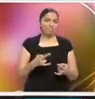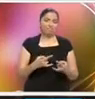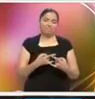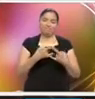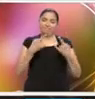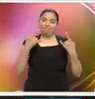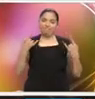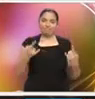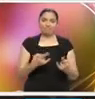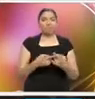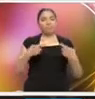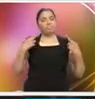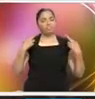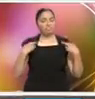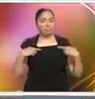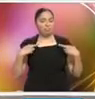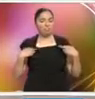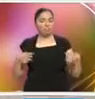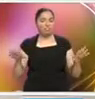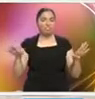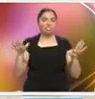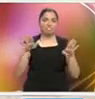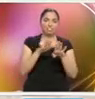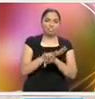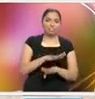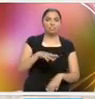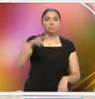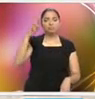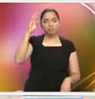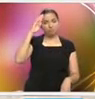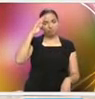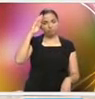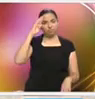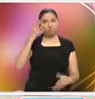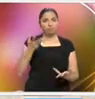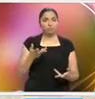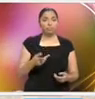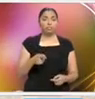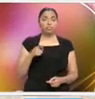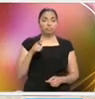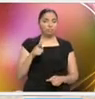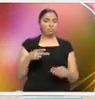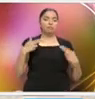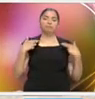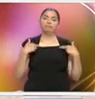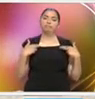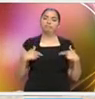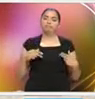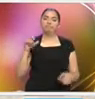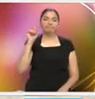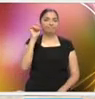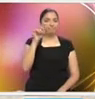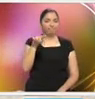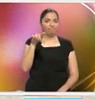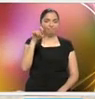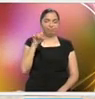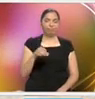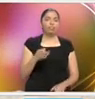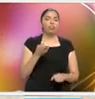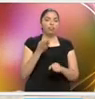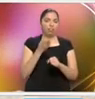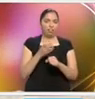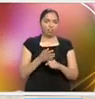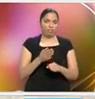tiempos, podemos cambiarnos de ropa, de maneras de hacer las cosas, pero el humano sigue siendo el mismo, ¿no? Hablemos un